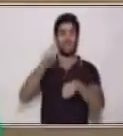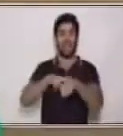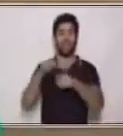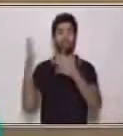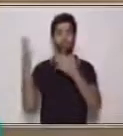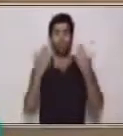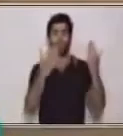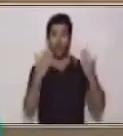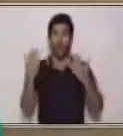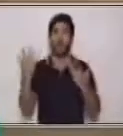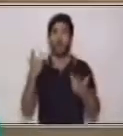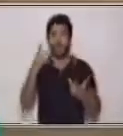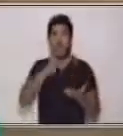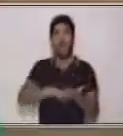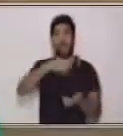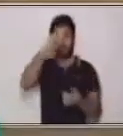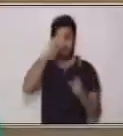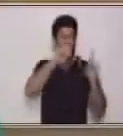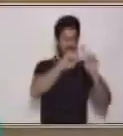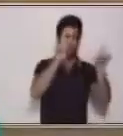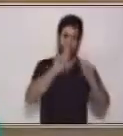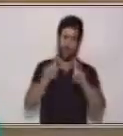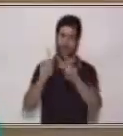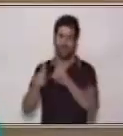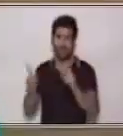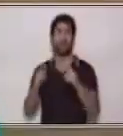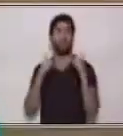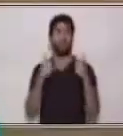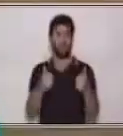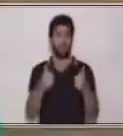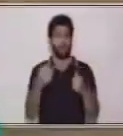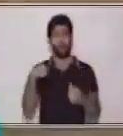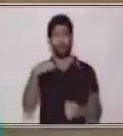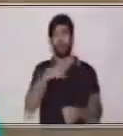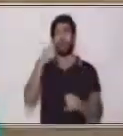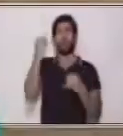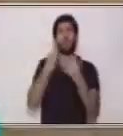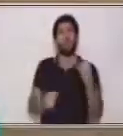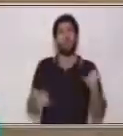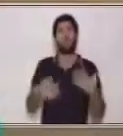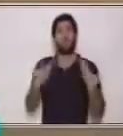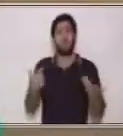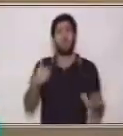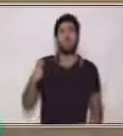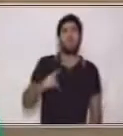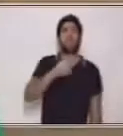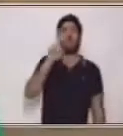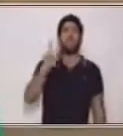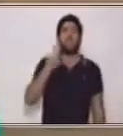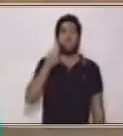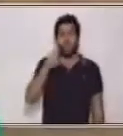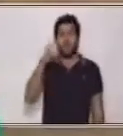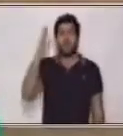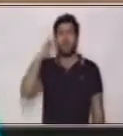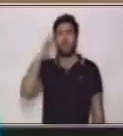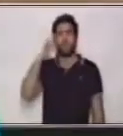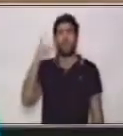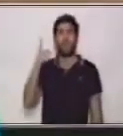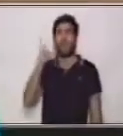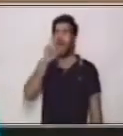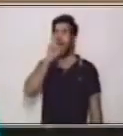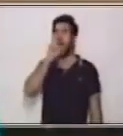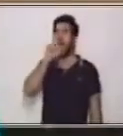casa. Ahora bien, para terminar, ¿cómo se llamaba el gallo de esa canción? A